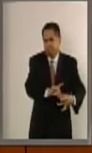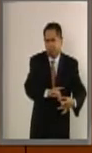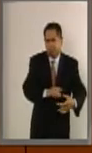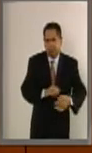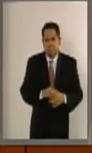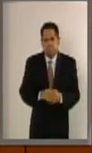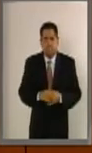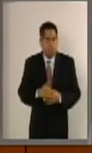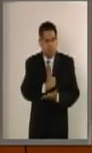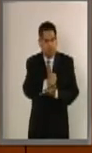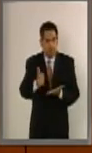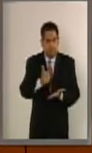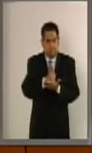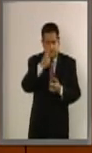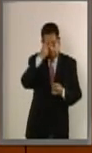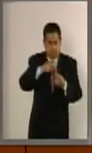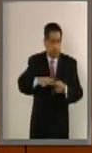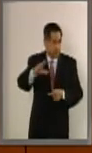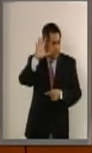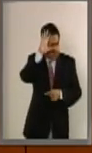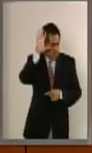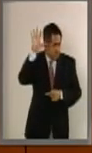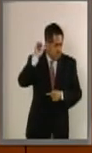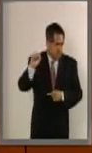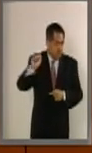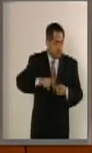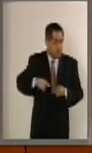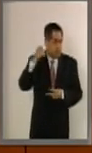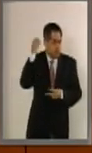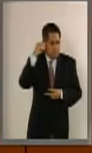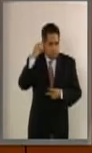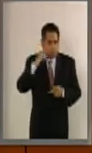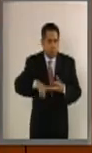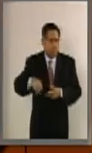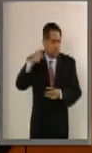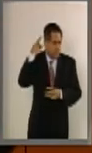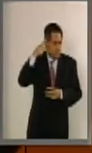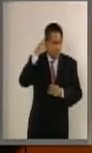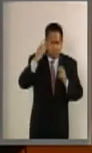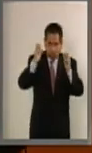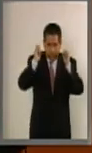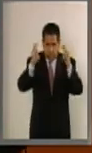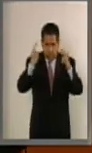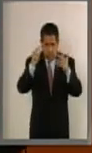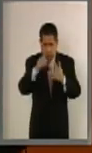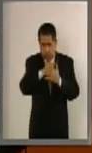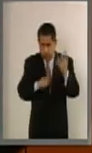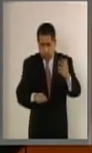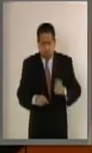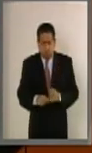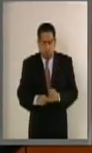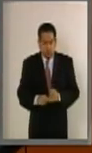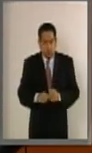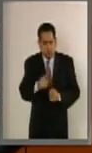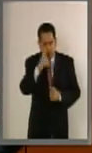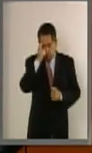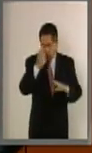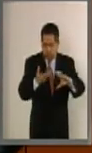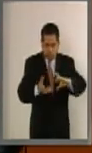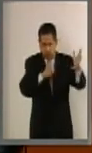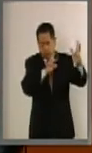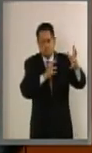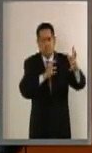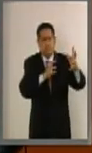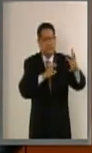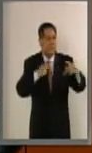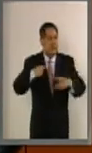En la Ciudad de México, Morelos, Oaxaca, Puebla, Chiapas, el desastre ha sacado lo